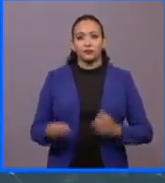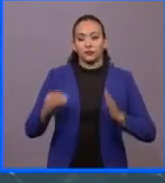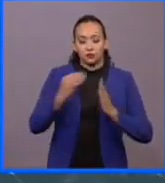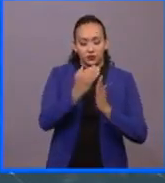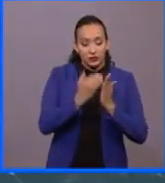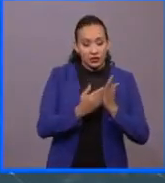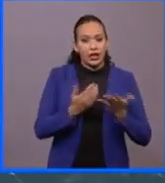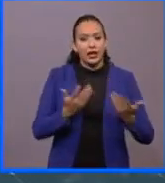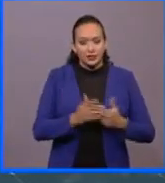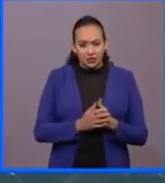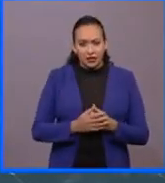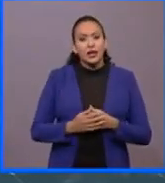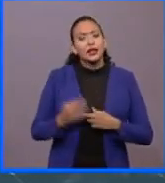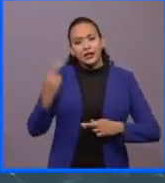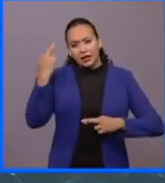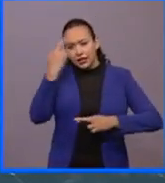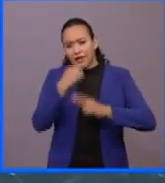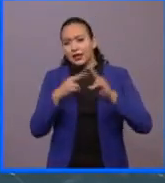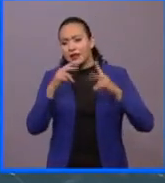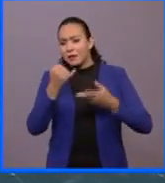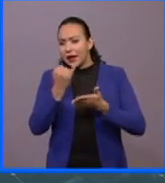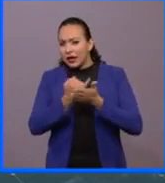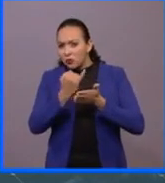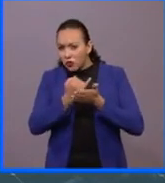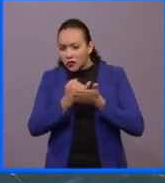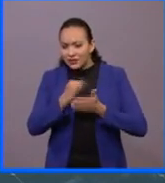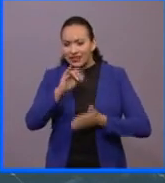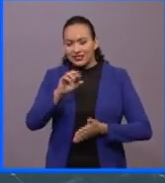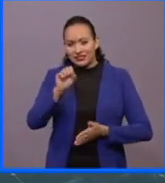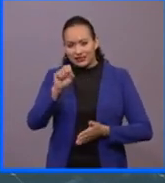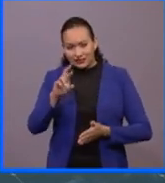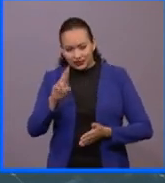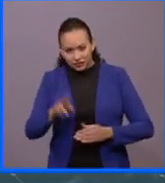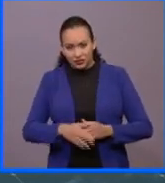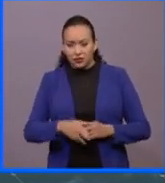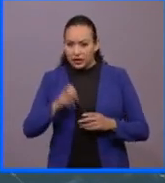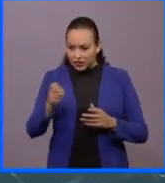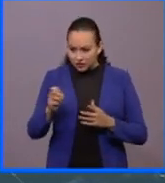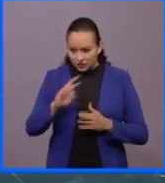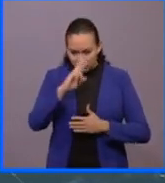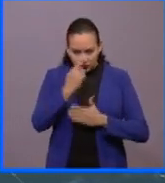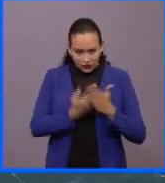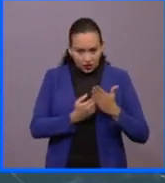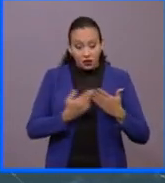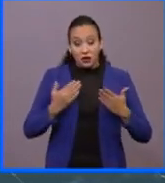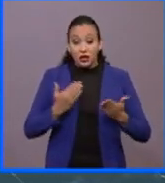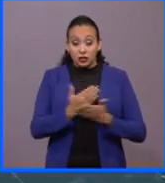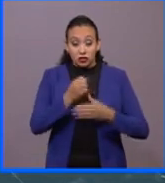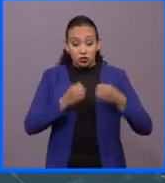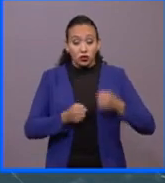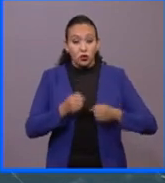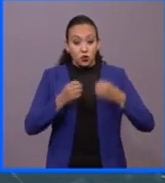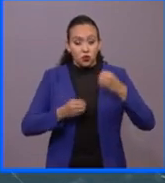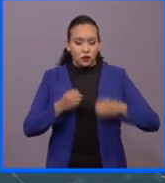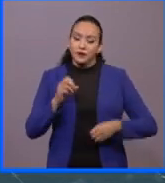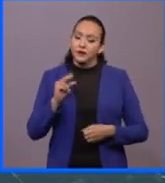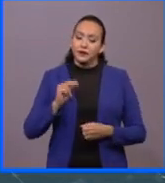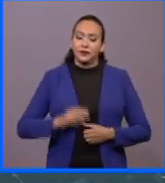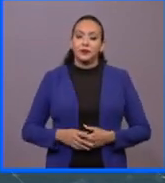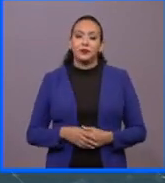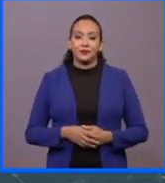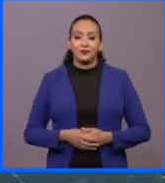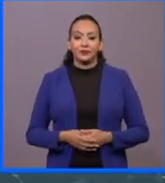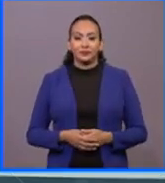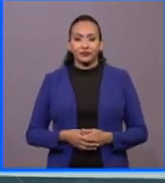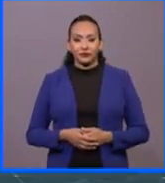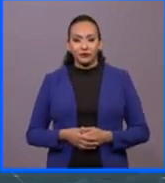Disposición que regula las deducciones en materia de impuestos sobre la renta no viola el principio de seguridad jurídica, estableció la primera sala